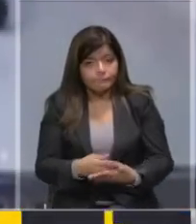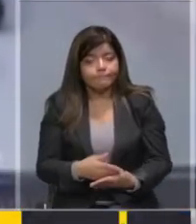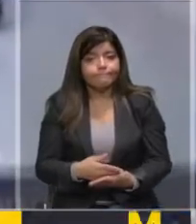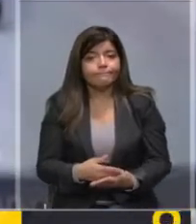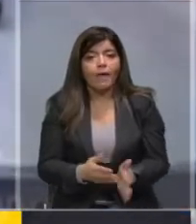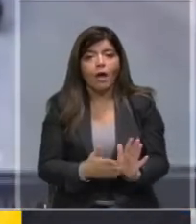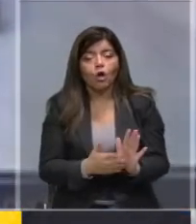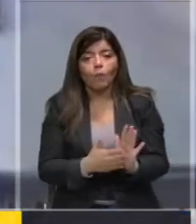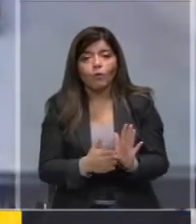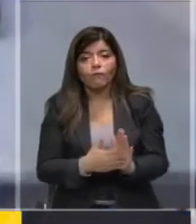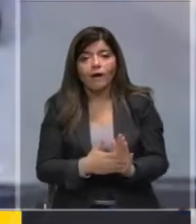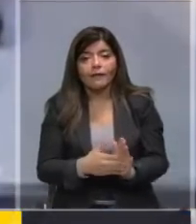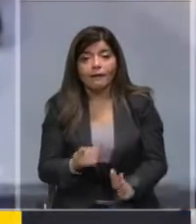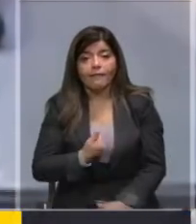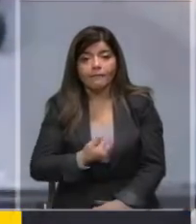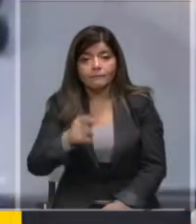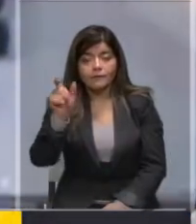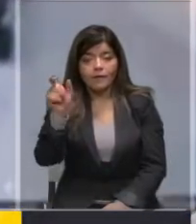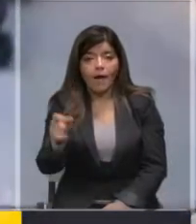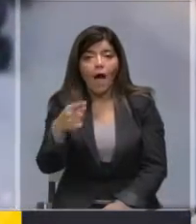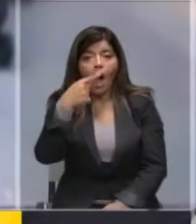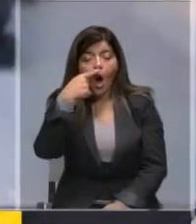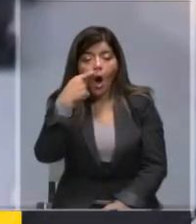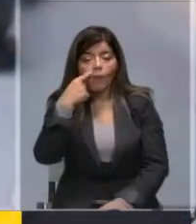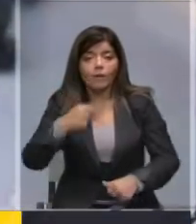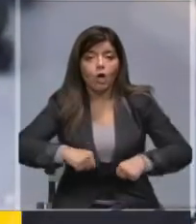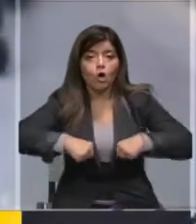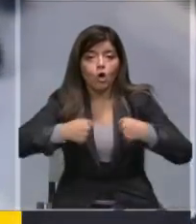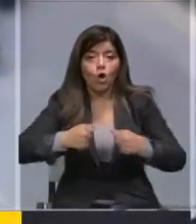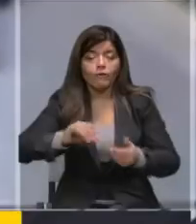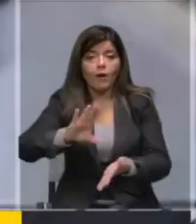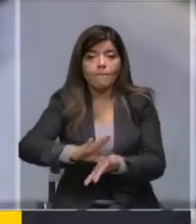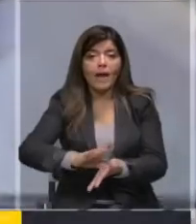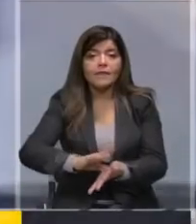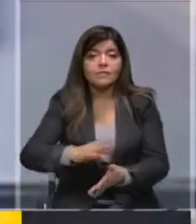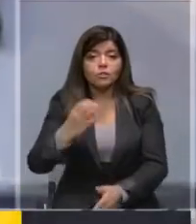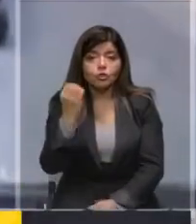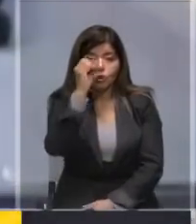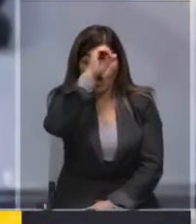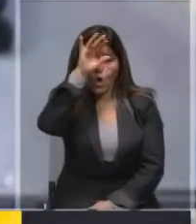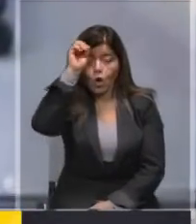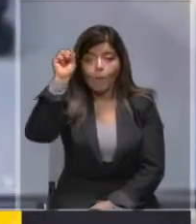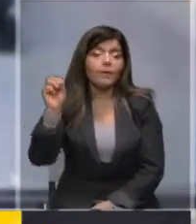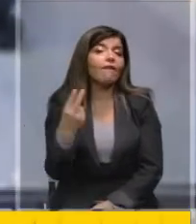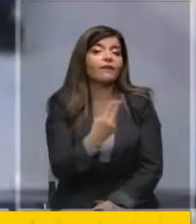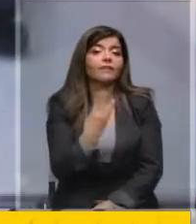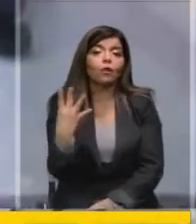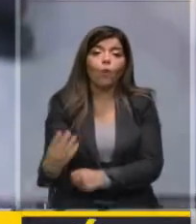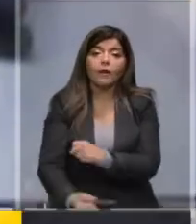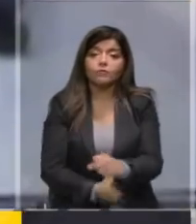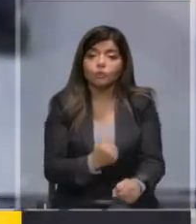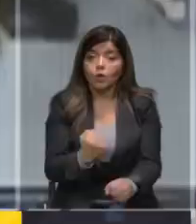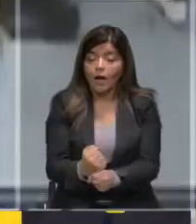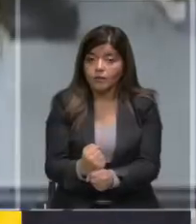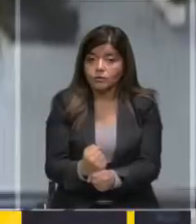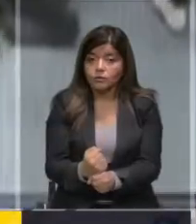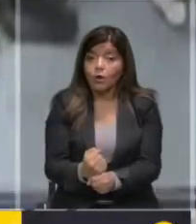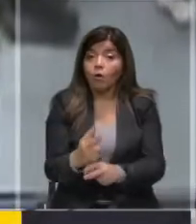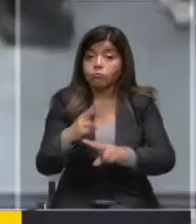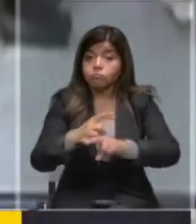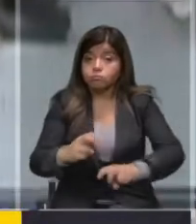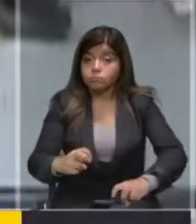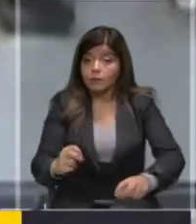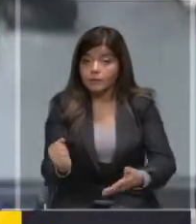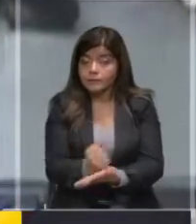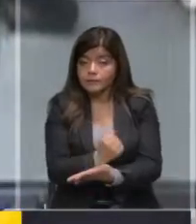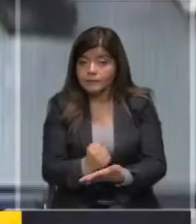identidad del cuerpo se trataría de un joven de nacionalidad colombiana de 24 años por otra parte junto a estas diligencias se pudo establecer